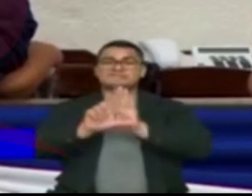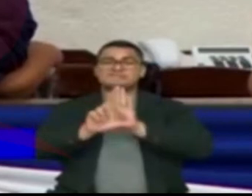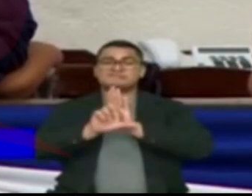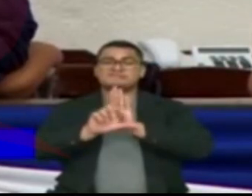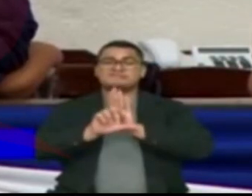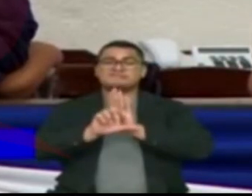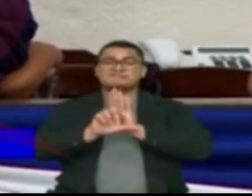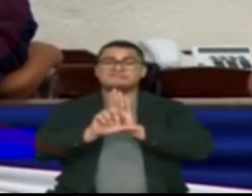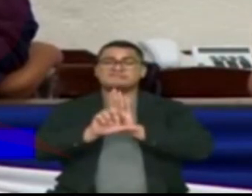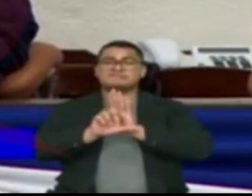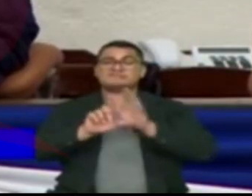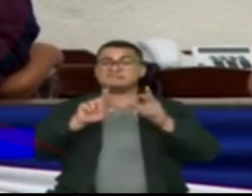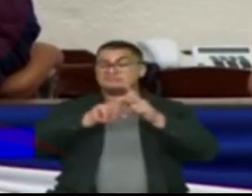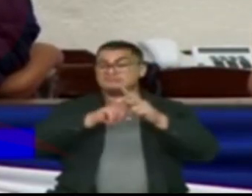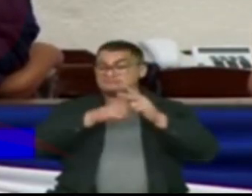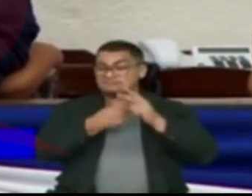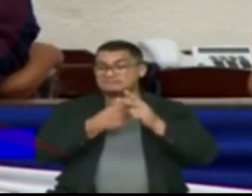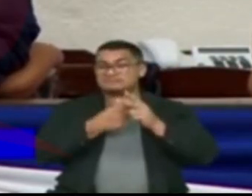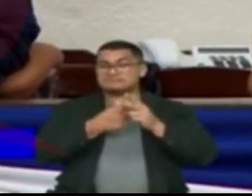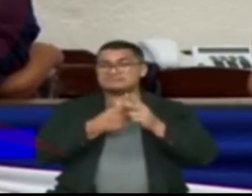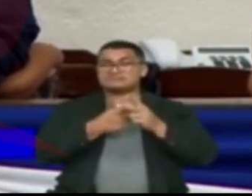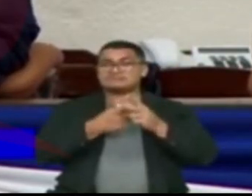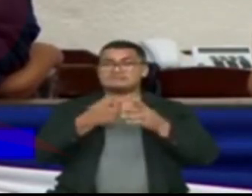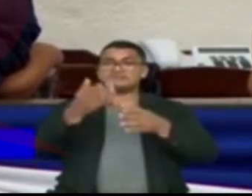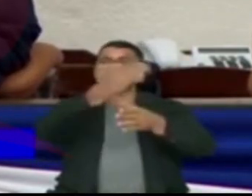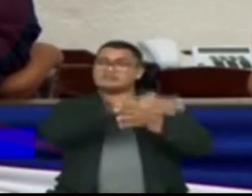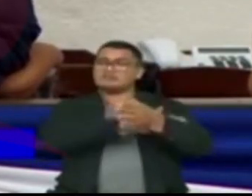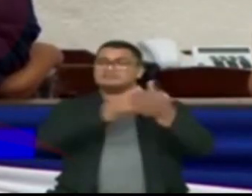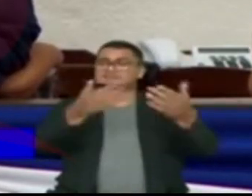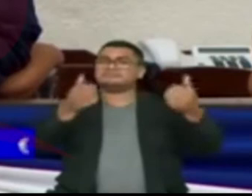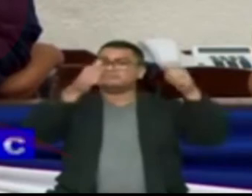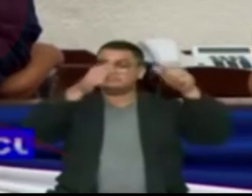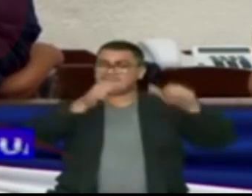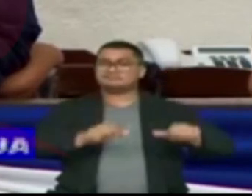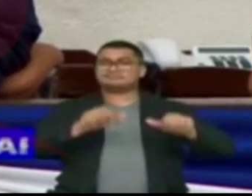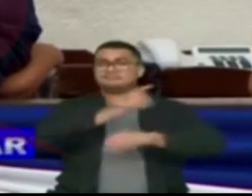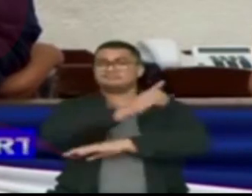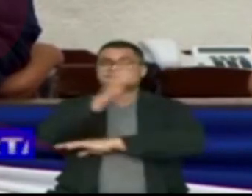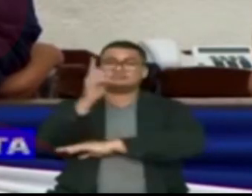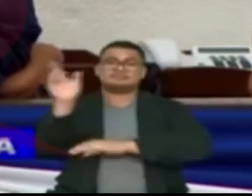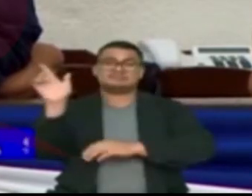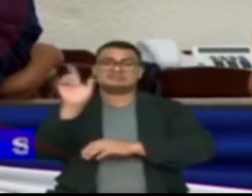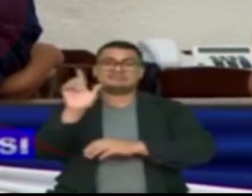orgánica, a partir de esa aprobación que se hizo el día lunes,